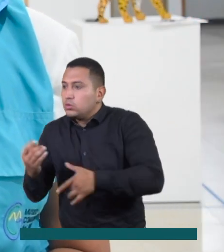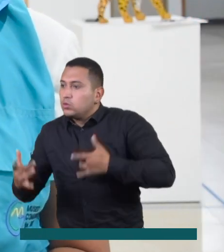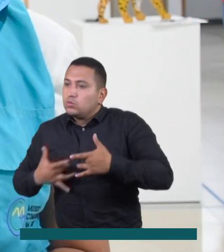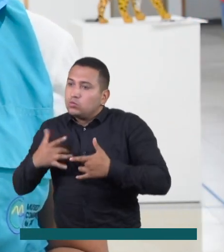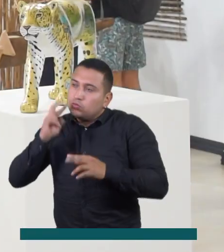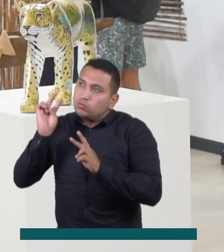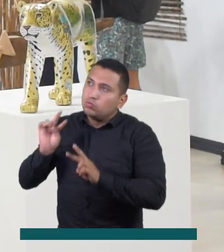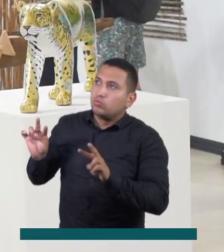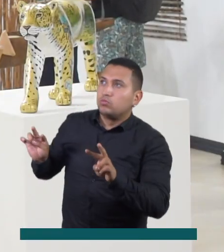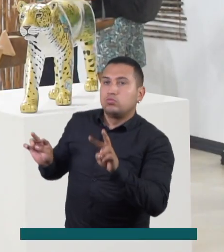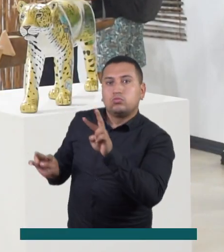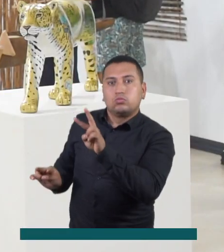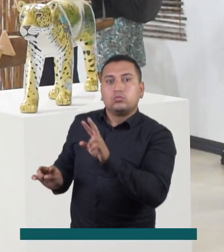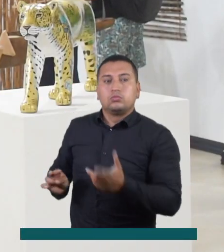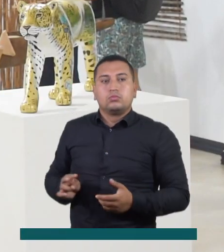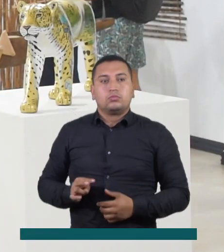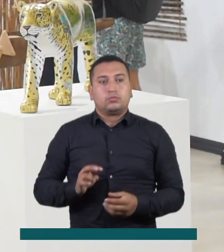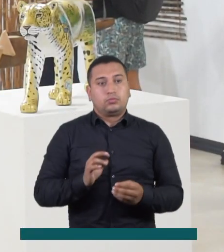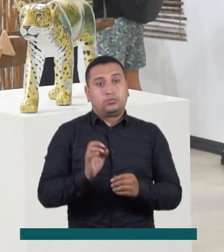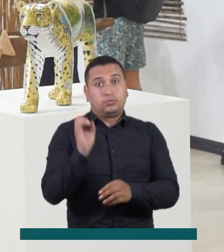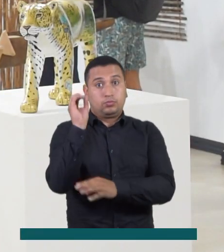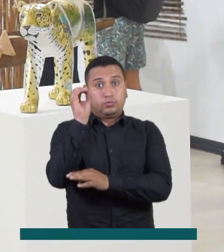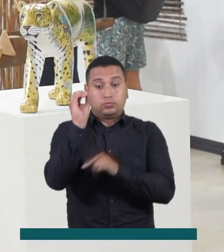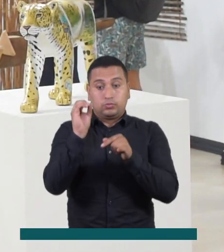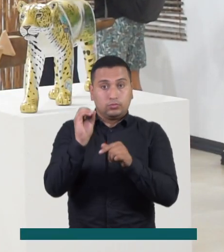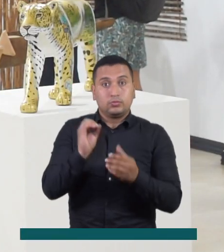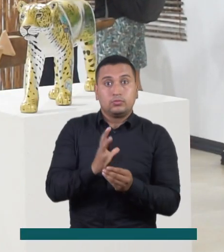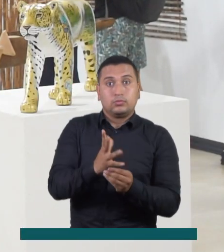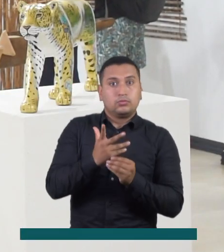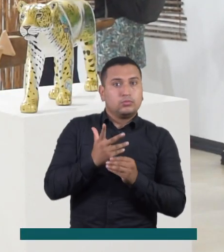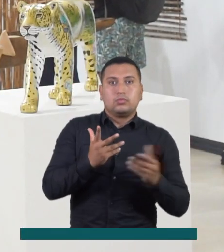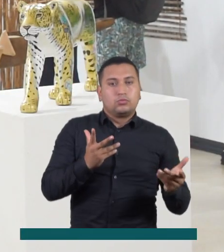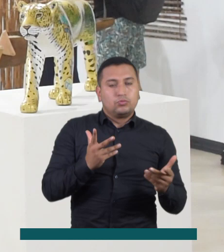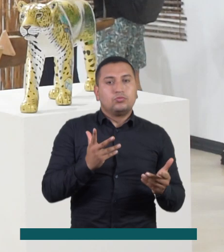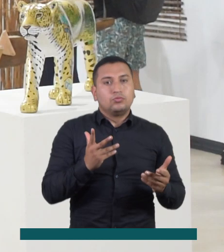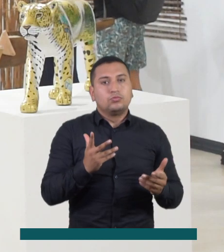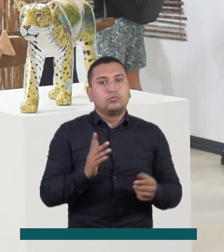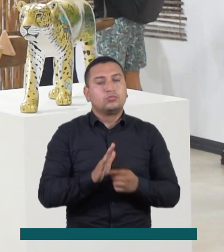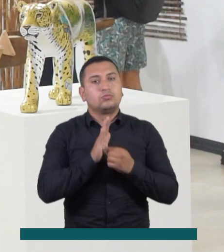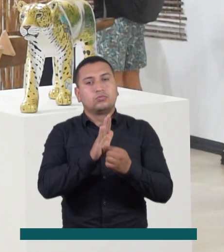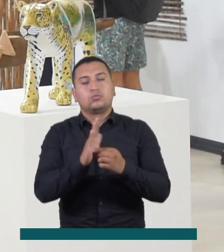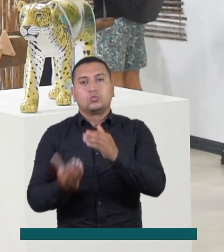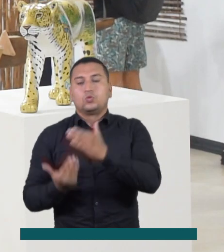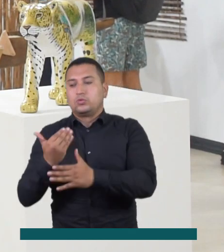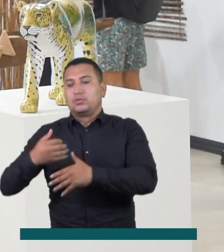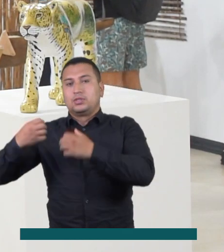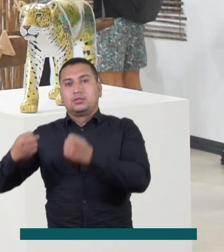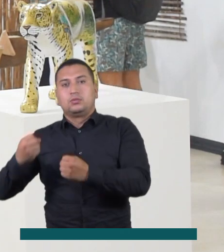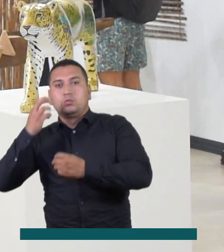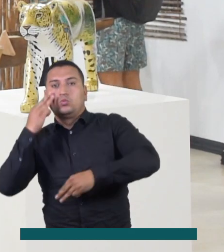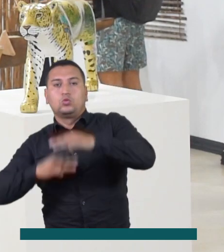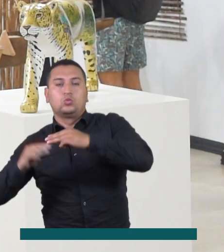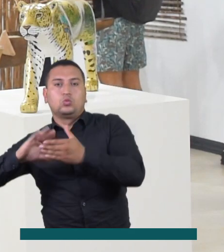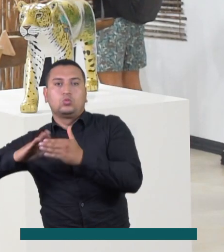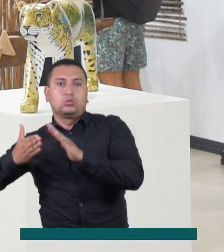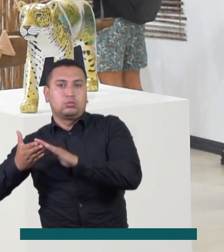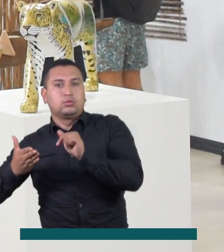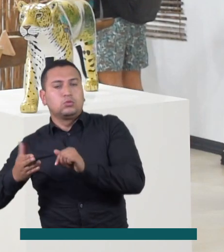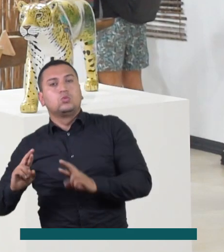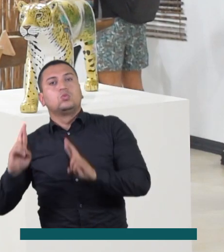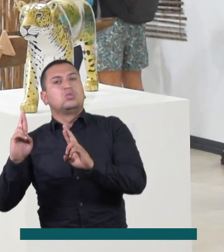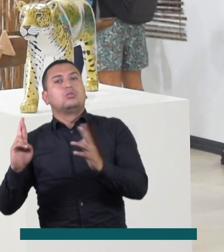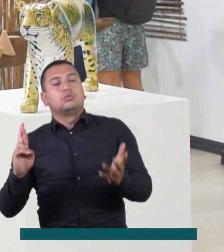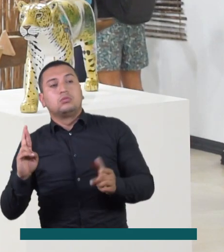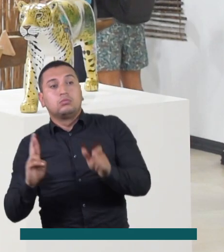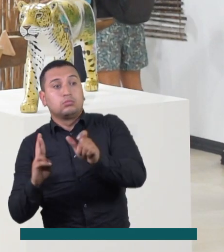el arte joven. Esta exposición de arte se instalará de manera permanente en la nueva sede del Museo Comunitario donde se espera contar con la visita